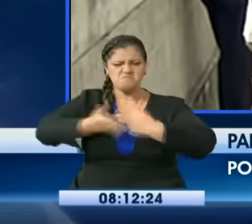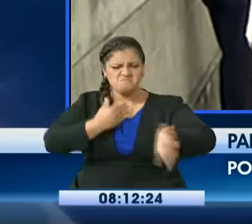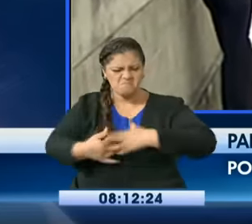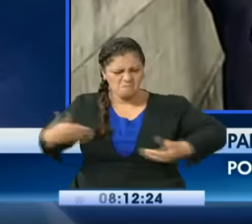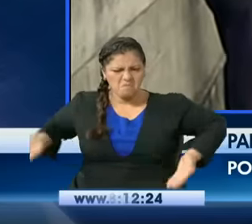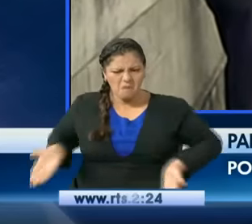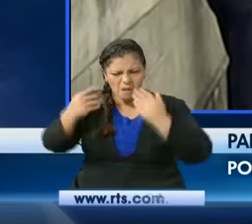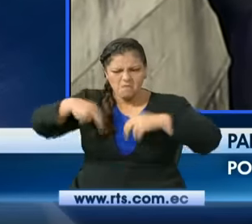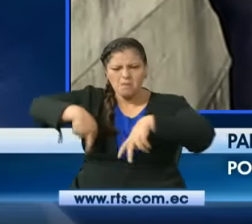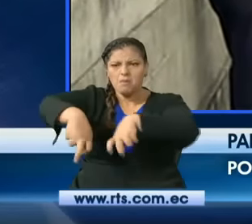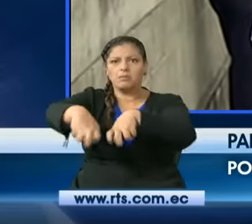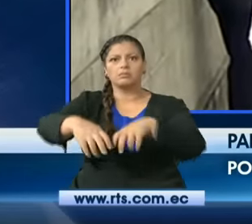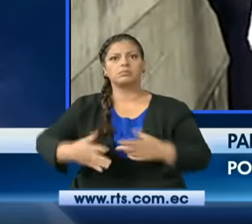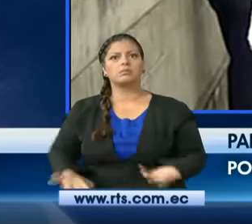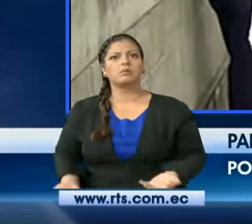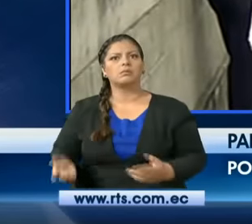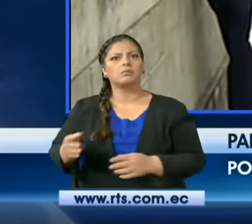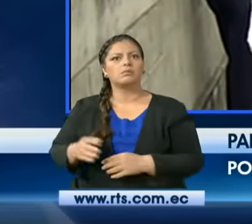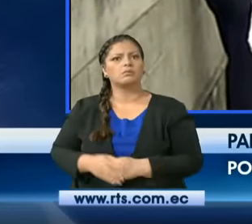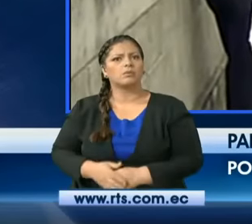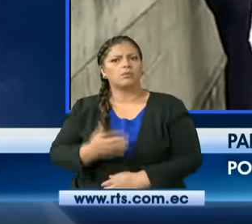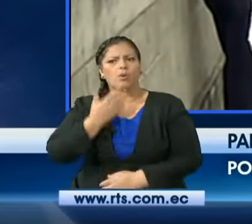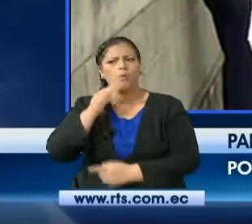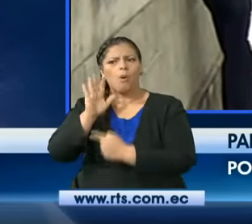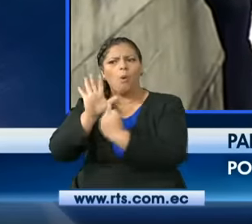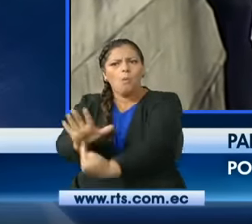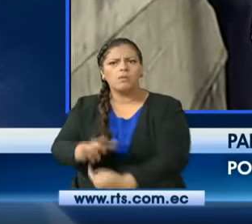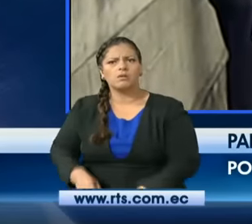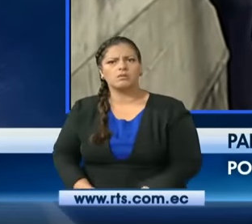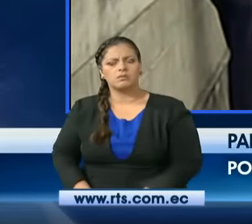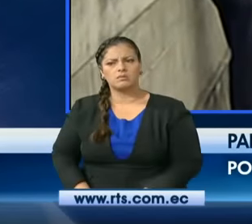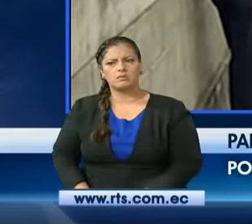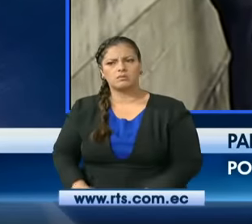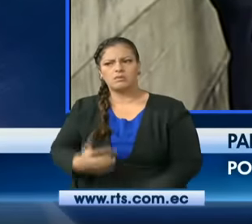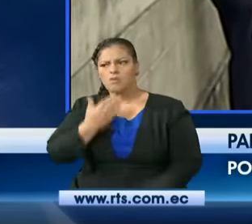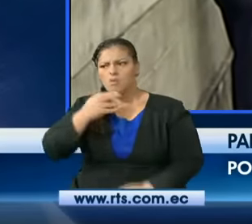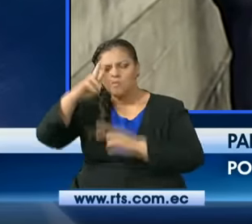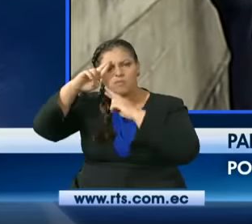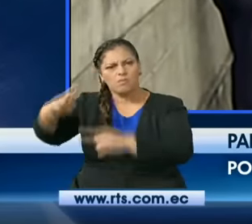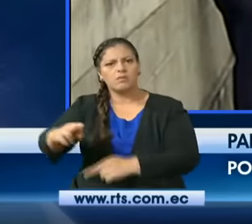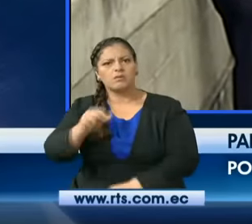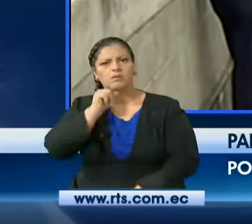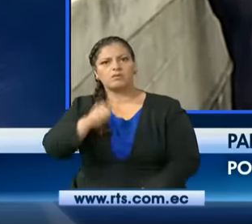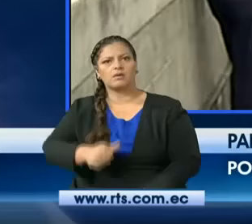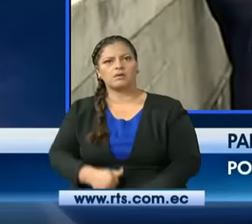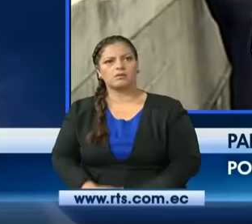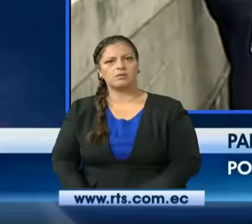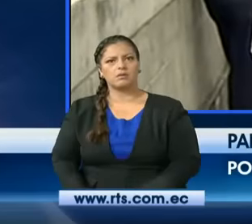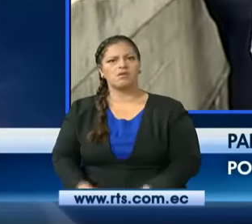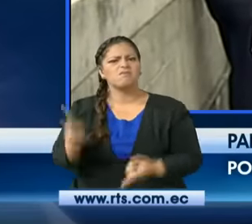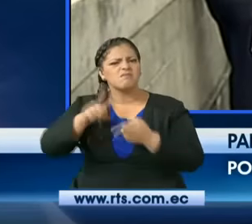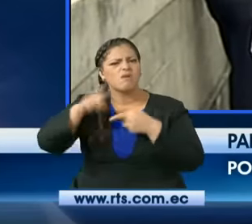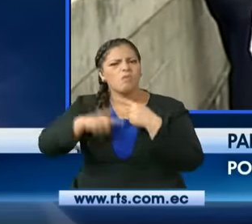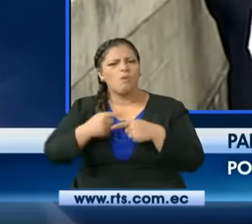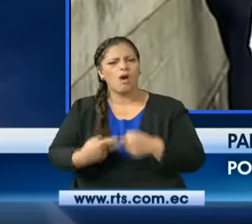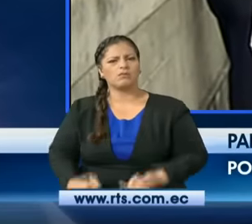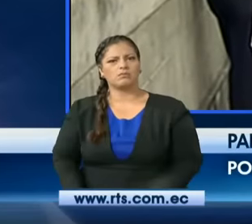que se ha dicho. Tanto abuso, por favor, ¿hasta cuándo? Esa es la pregunta, ¿hasta